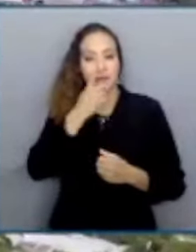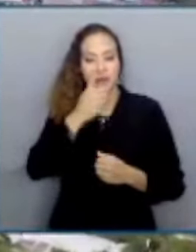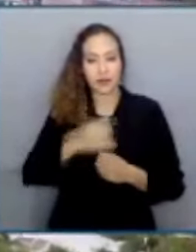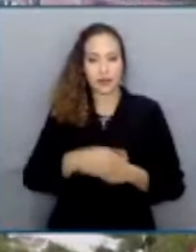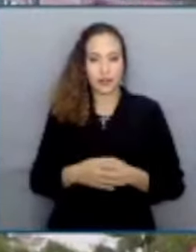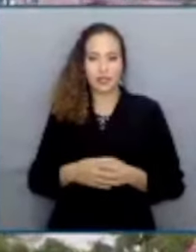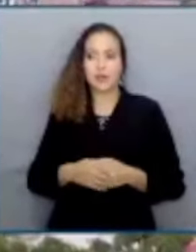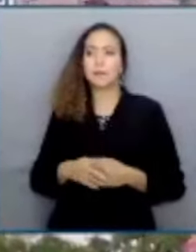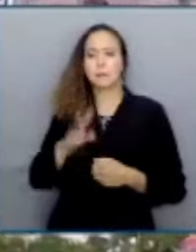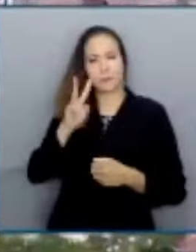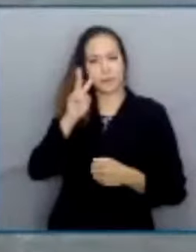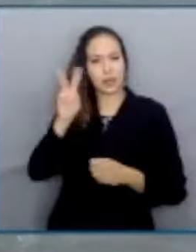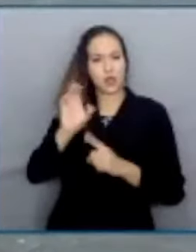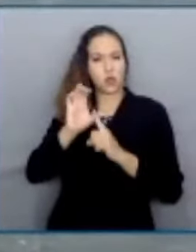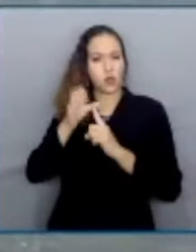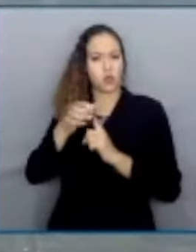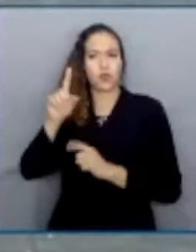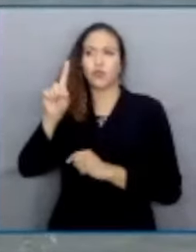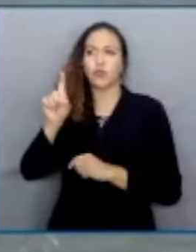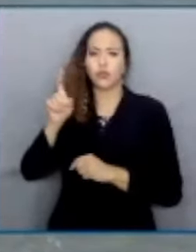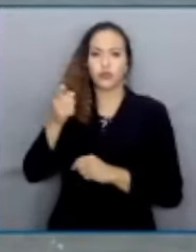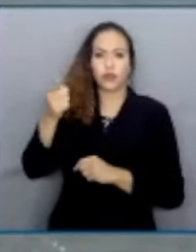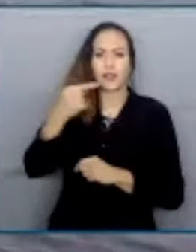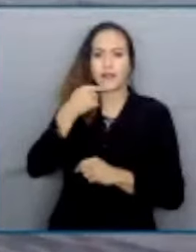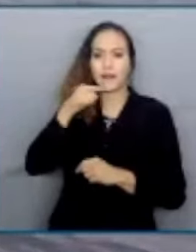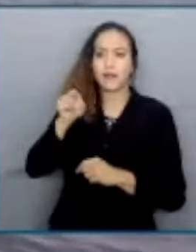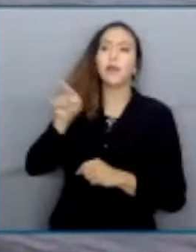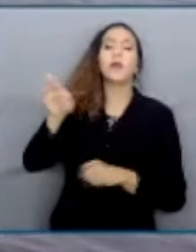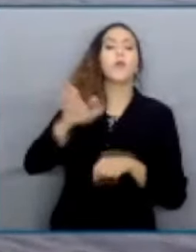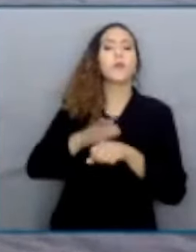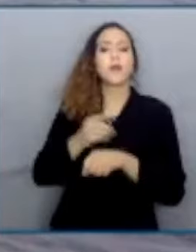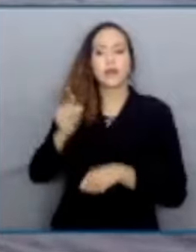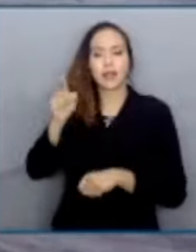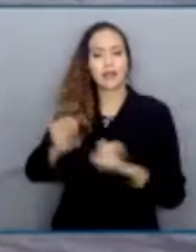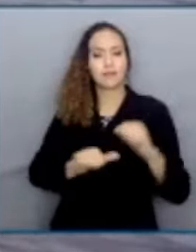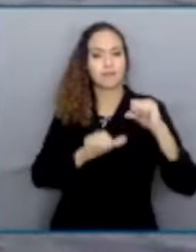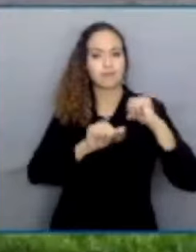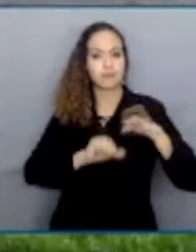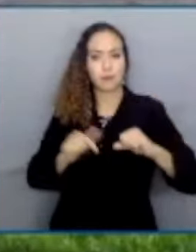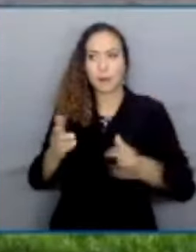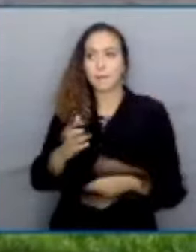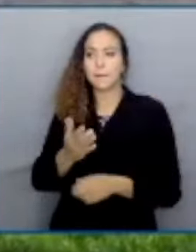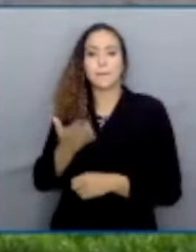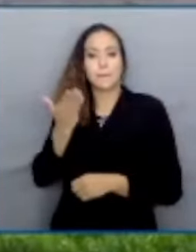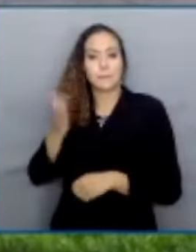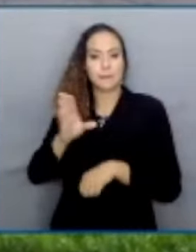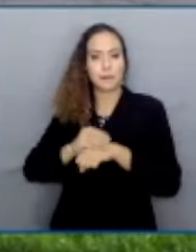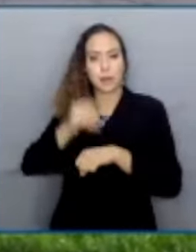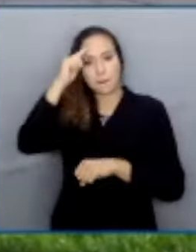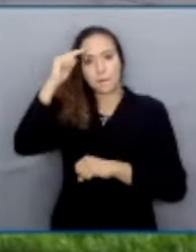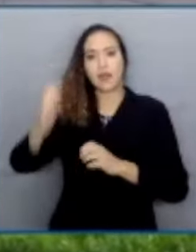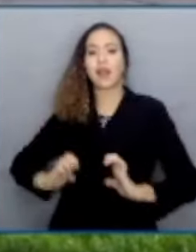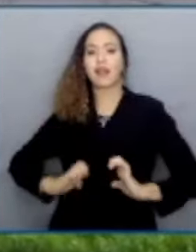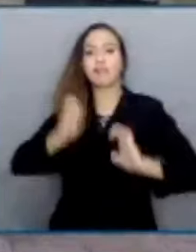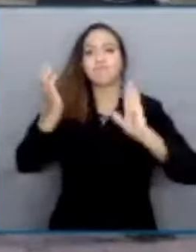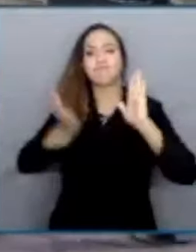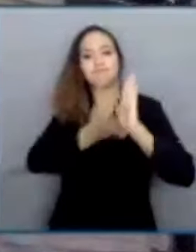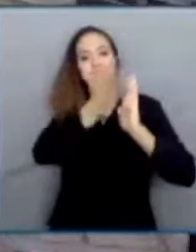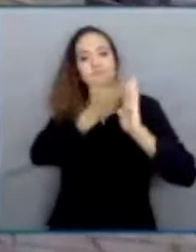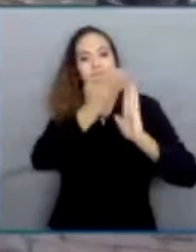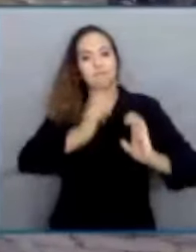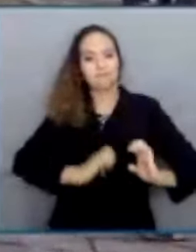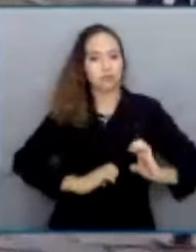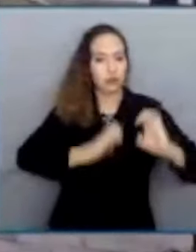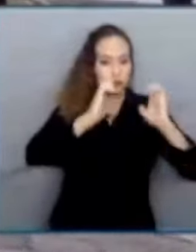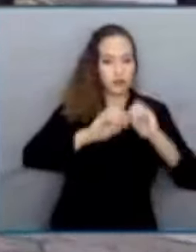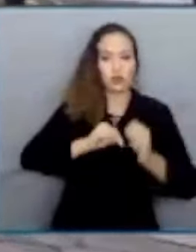otras autoridades consistentes en la autorización para que se construyan edificaciones habitacionales y o comerciales y movimientos de